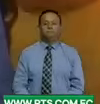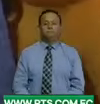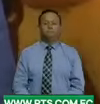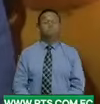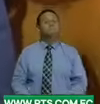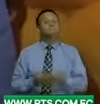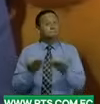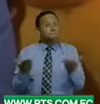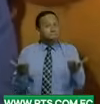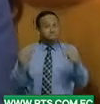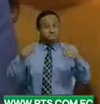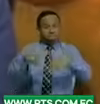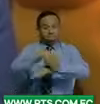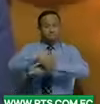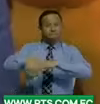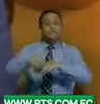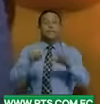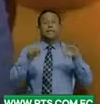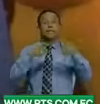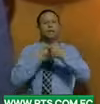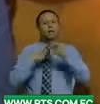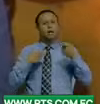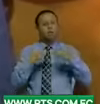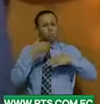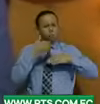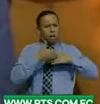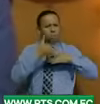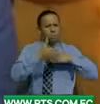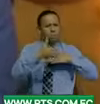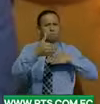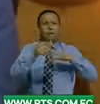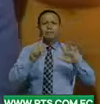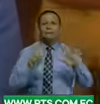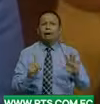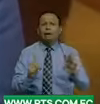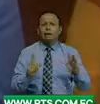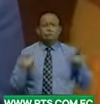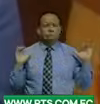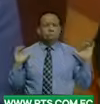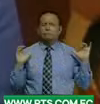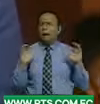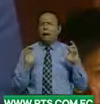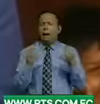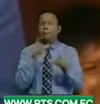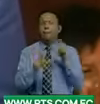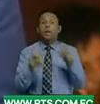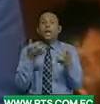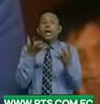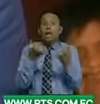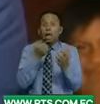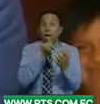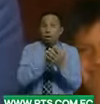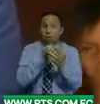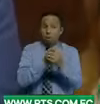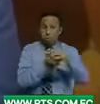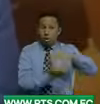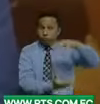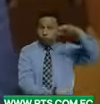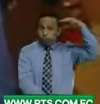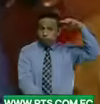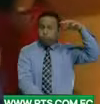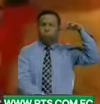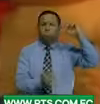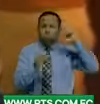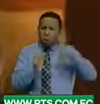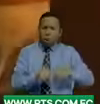Así es, mientras que aquí en la 6 de marzo son 6 cuadras que de a poco se llenan para las personas que desean adquirir los monigotes. Aquí